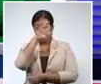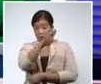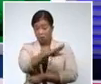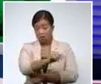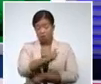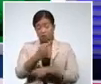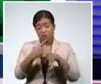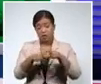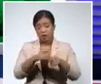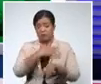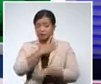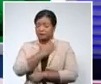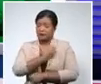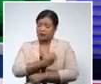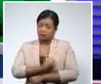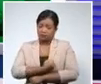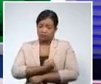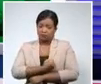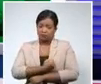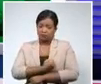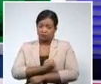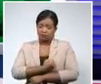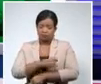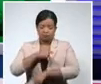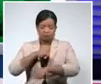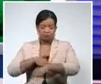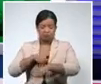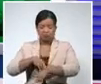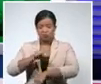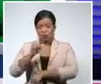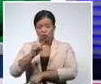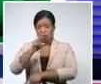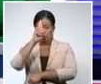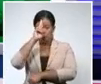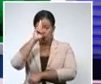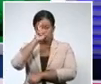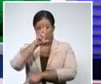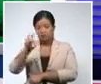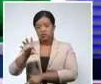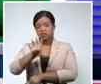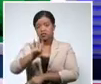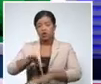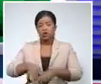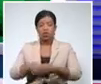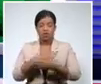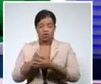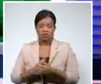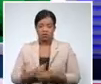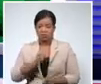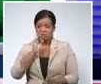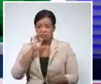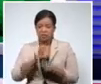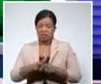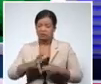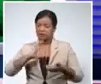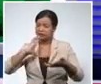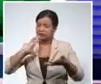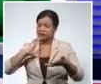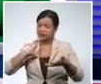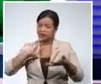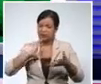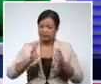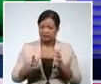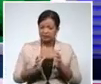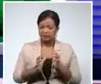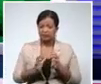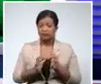con una estadía también no muy prolongada, 5 días, presentó un grupo de complicaciones, estuvo en la sala